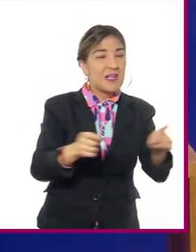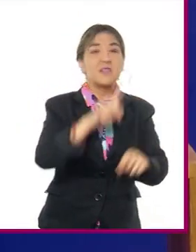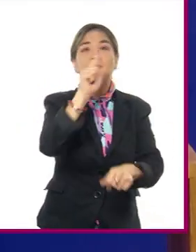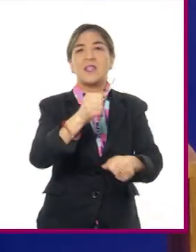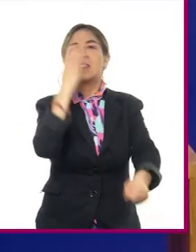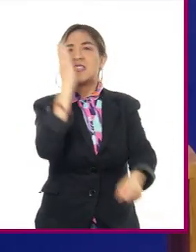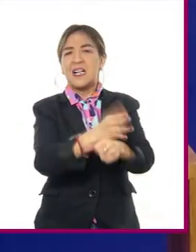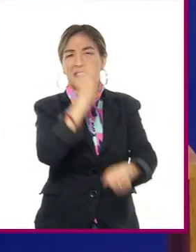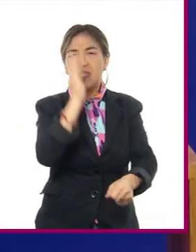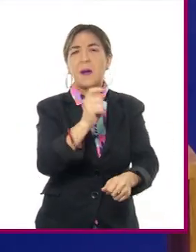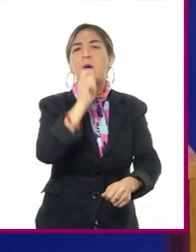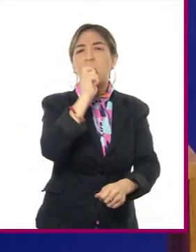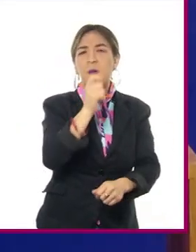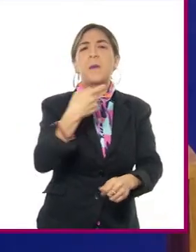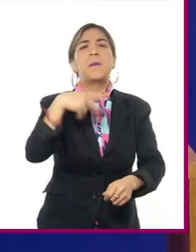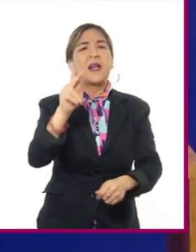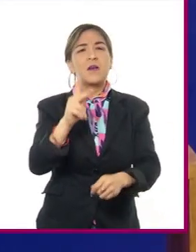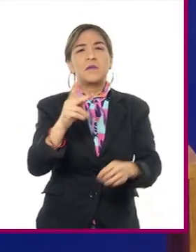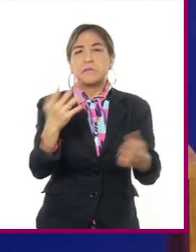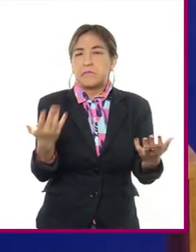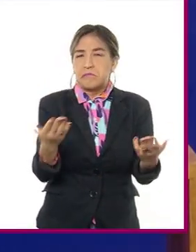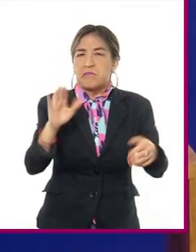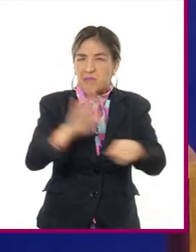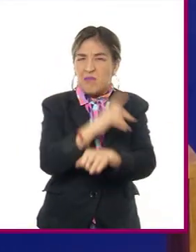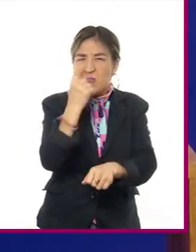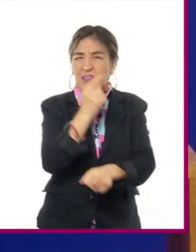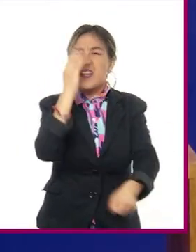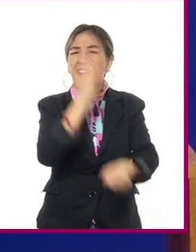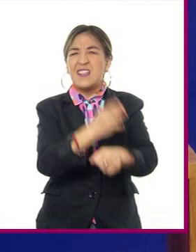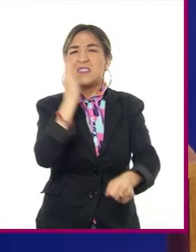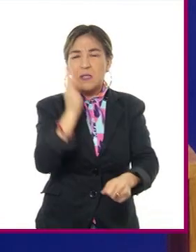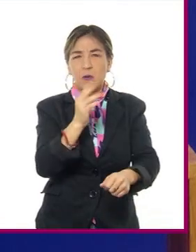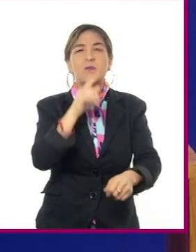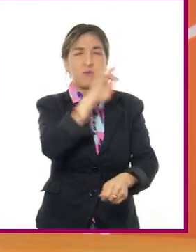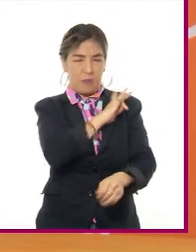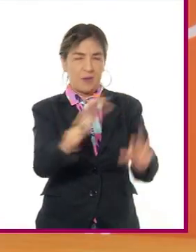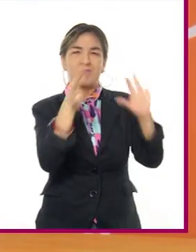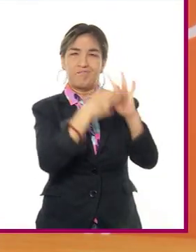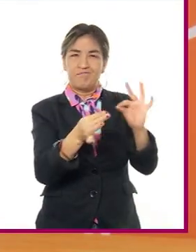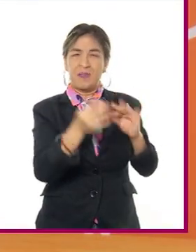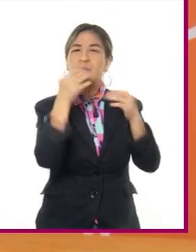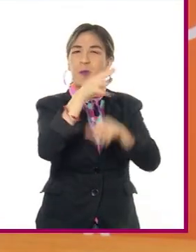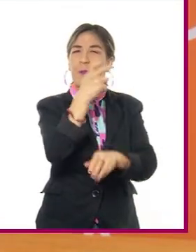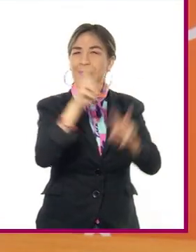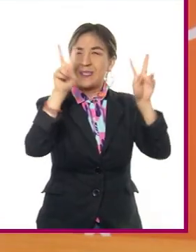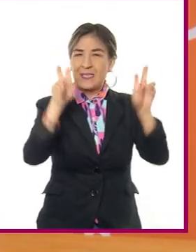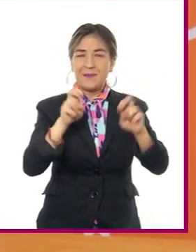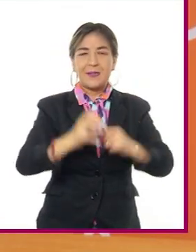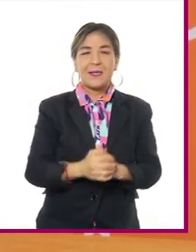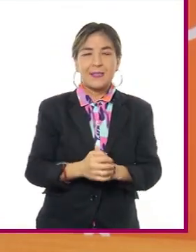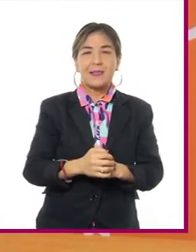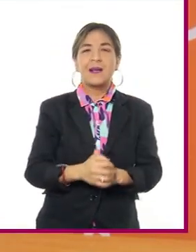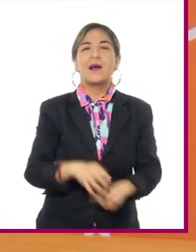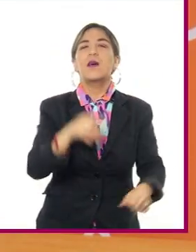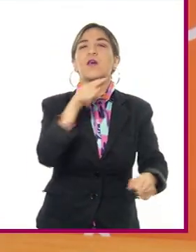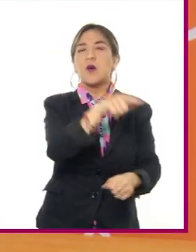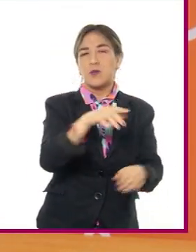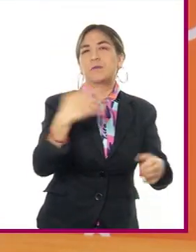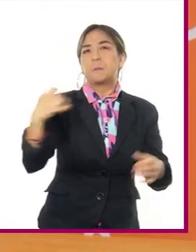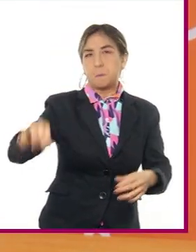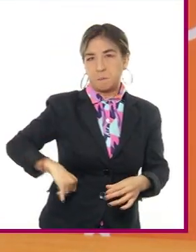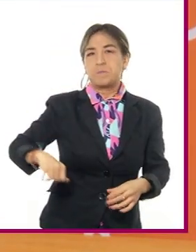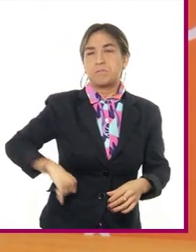amonestan, pero no entiendo bien por qué. ¿Podemos hablar de las sanciones? Veo que te ha interesado mucho el